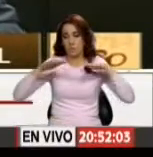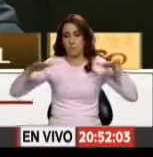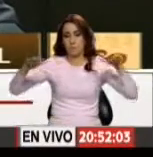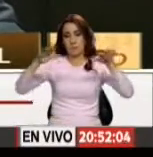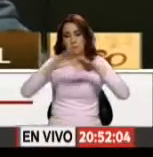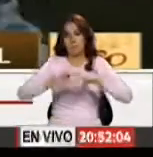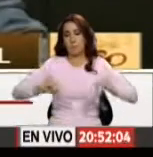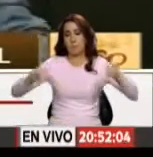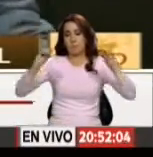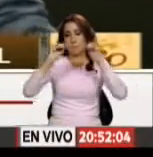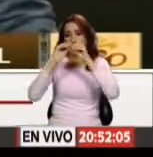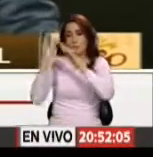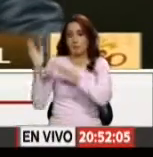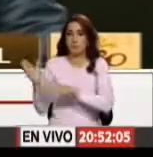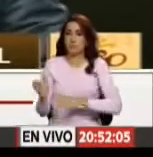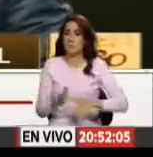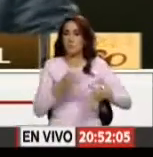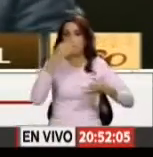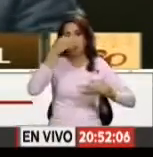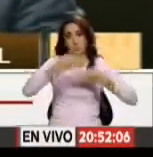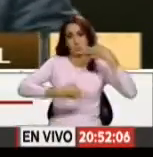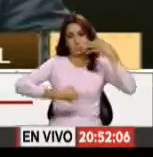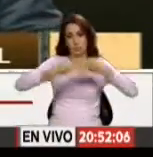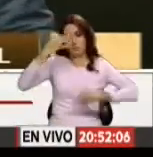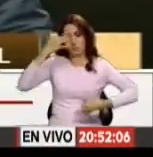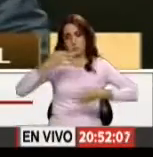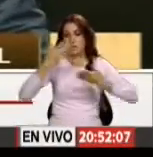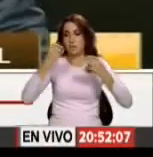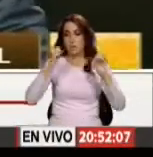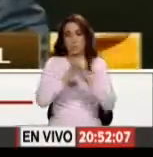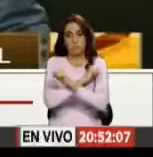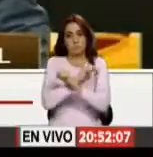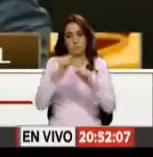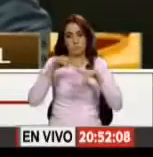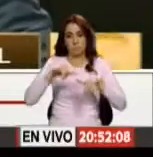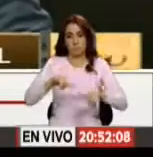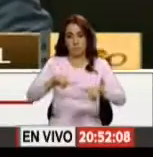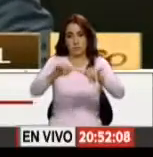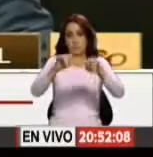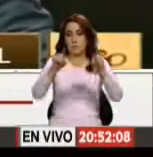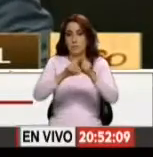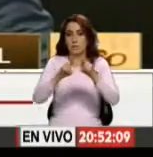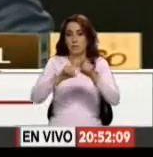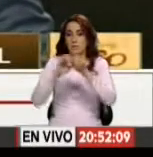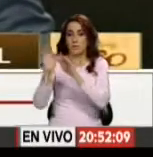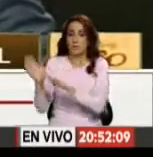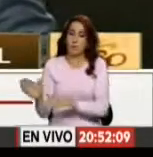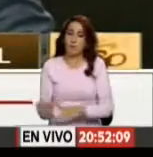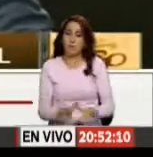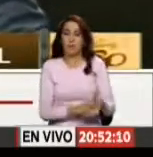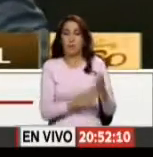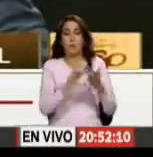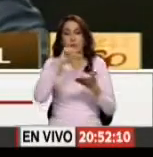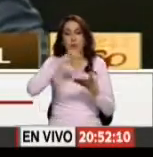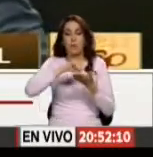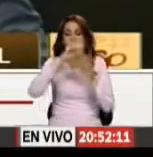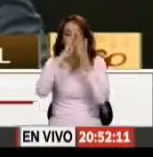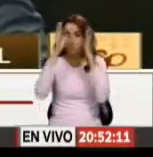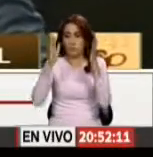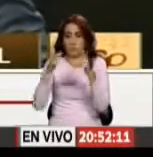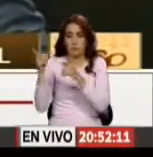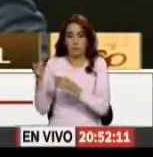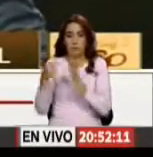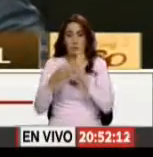Máximo Tribunal Supremo de Justicia la imposición de una serie de medidas cautelares que este ciudadano, de